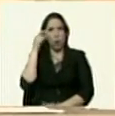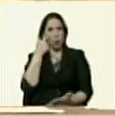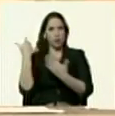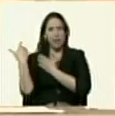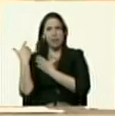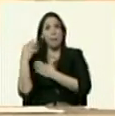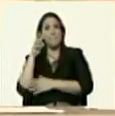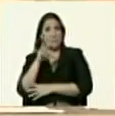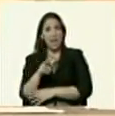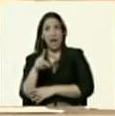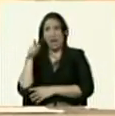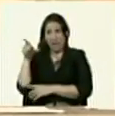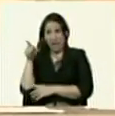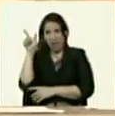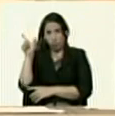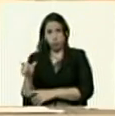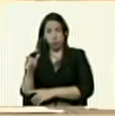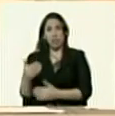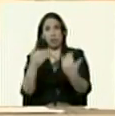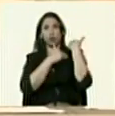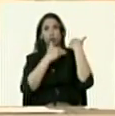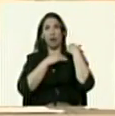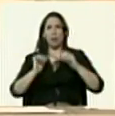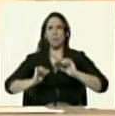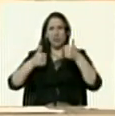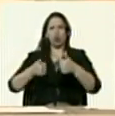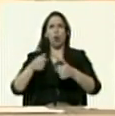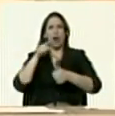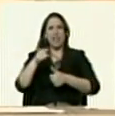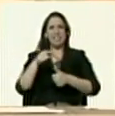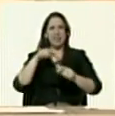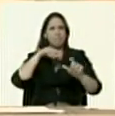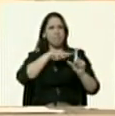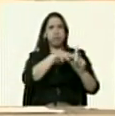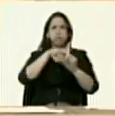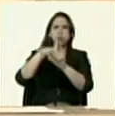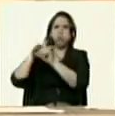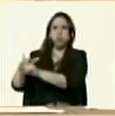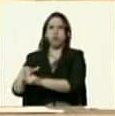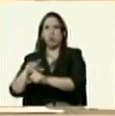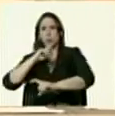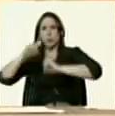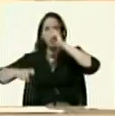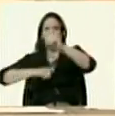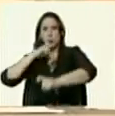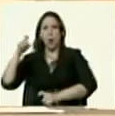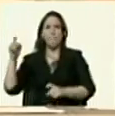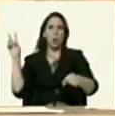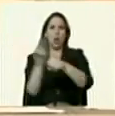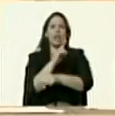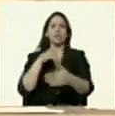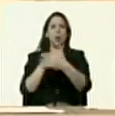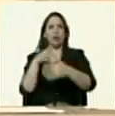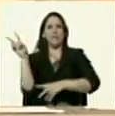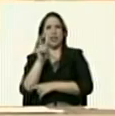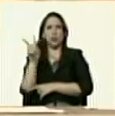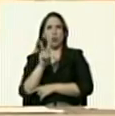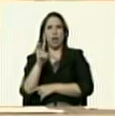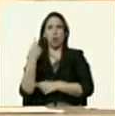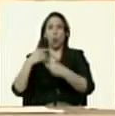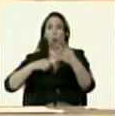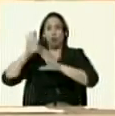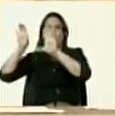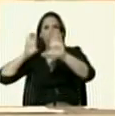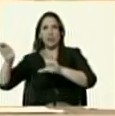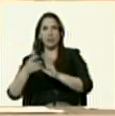que él fue el que inició esta escalada de xenofobia, de discriminación y violencia contra los venezolanos y venezolanas que están